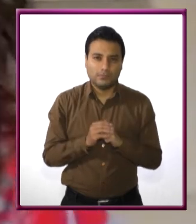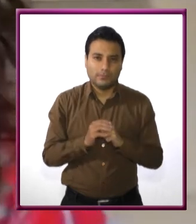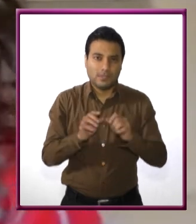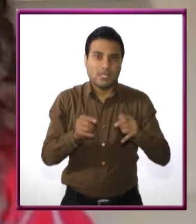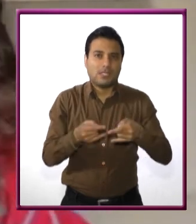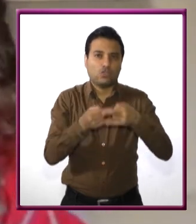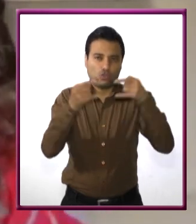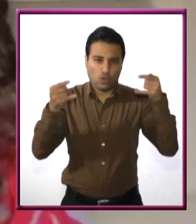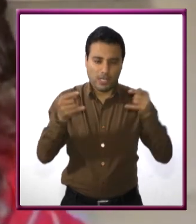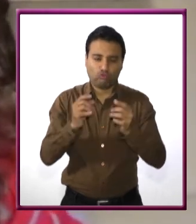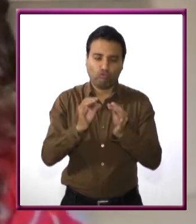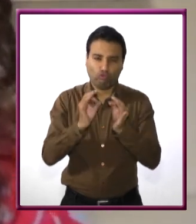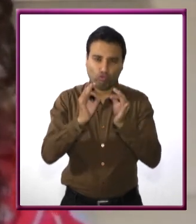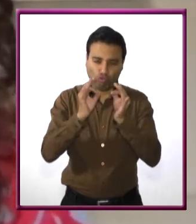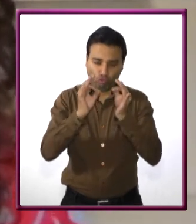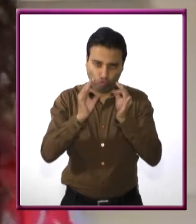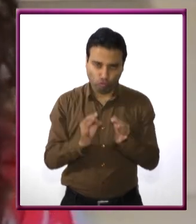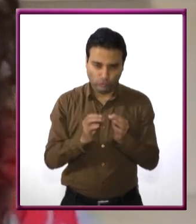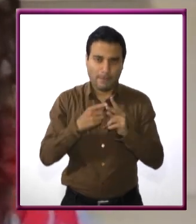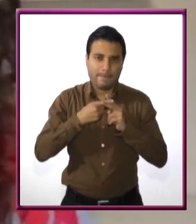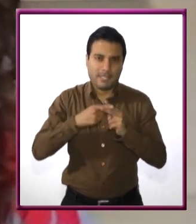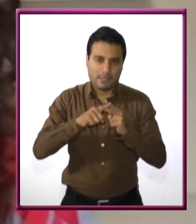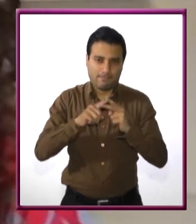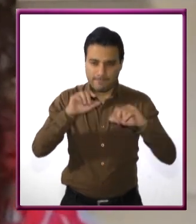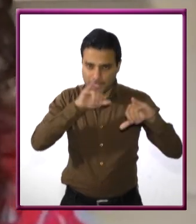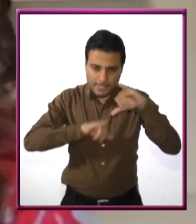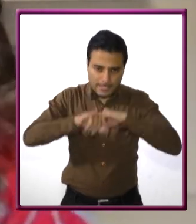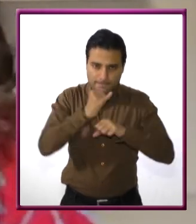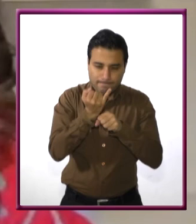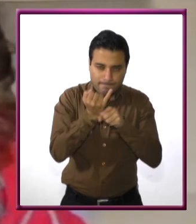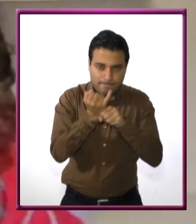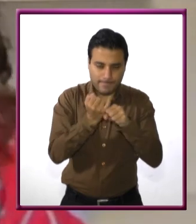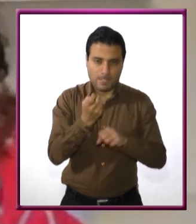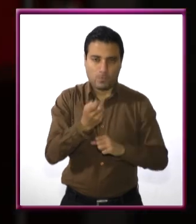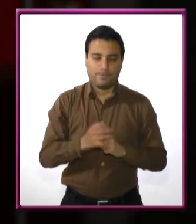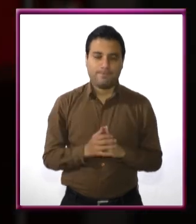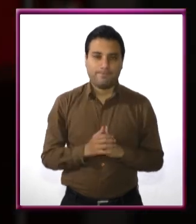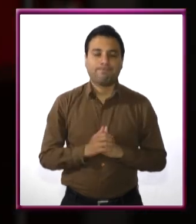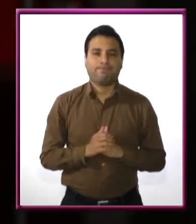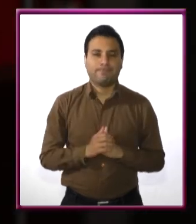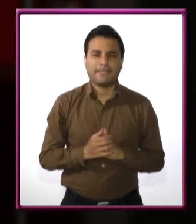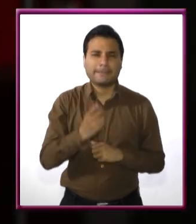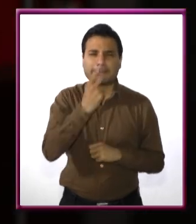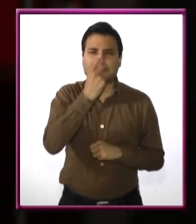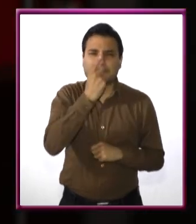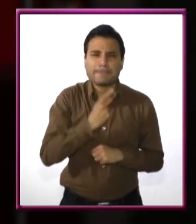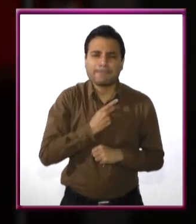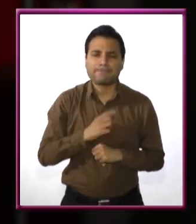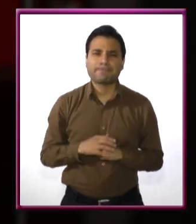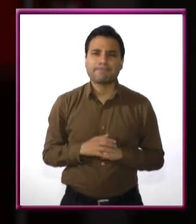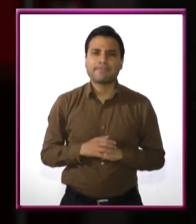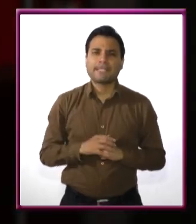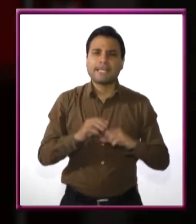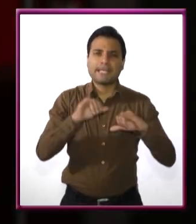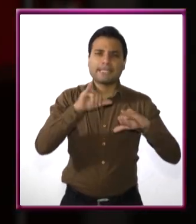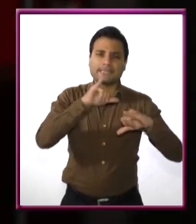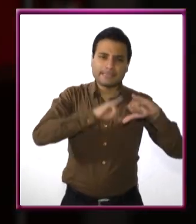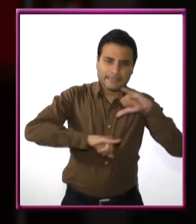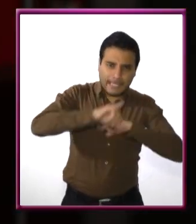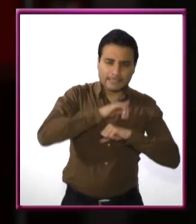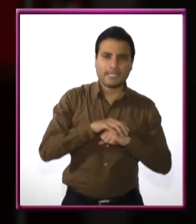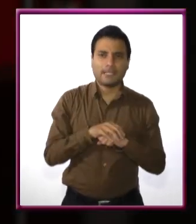unos de los ejemplos más concretos que tenemos sobre los albores de la ciencia. ¿Podría decirnos qué es lo que diferencia